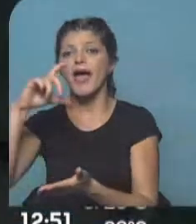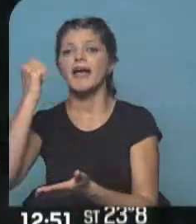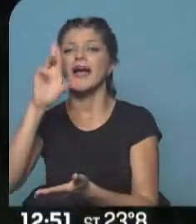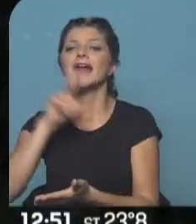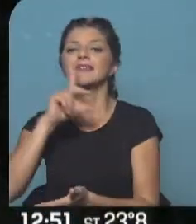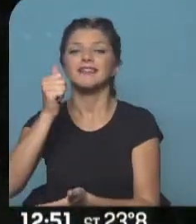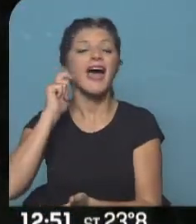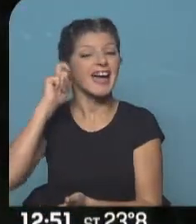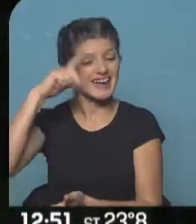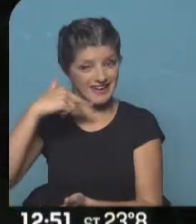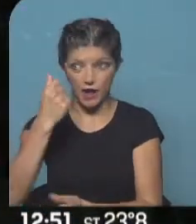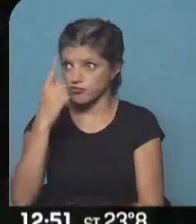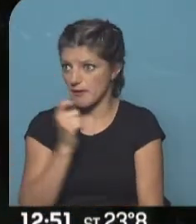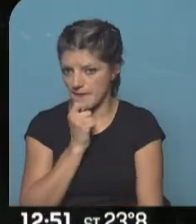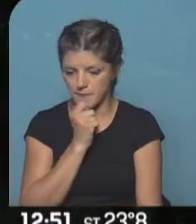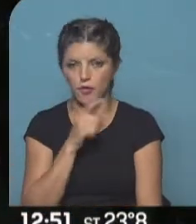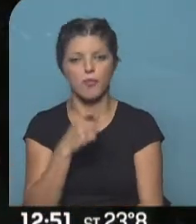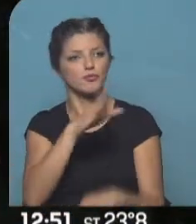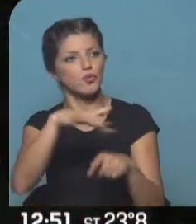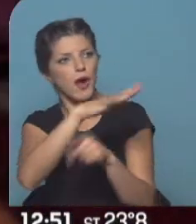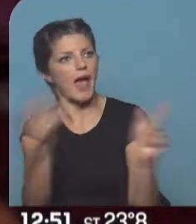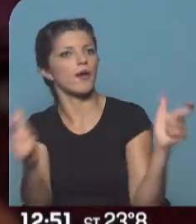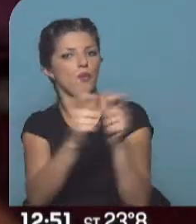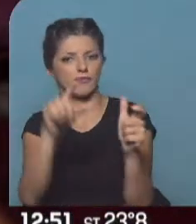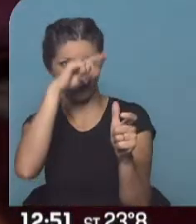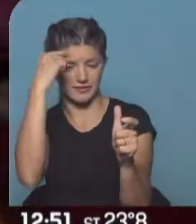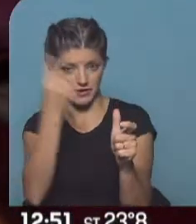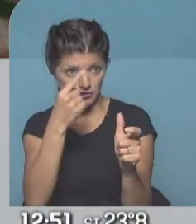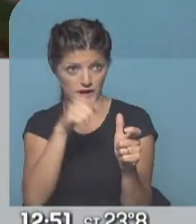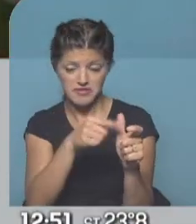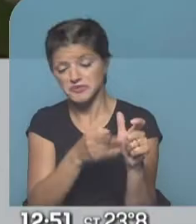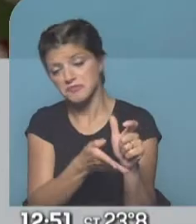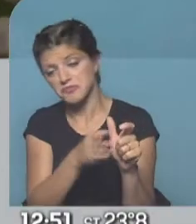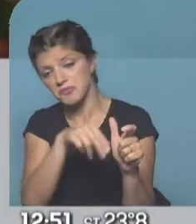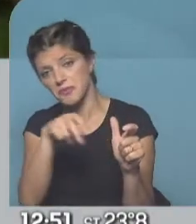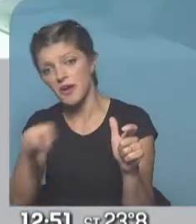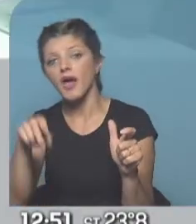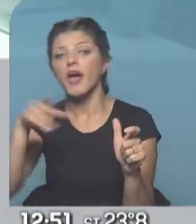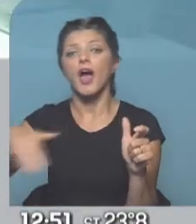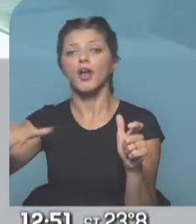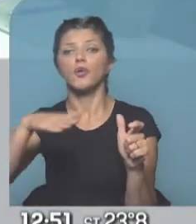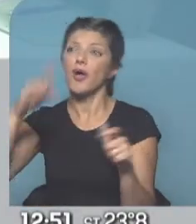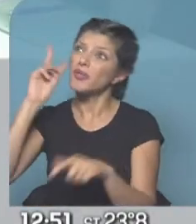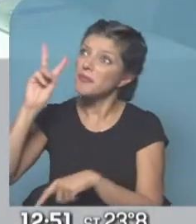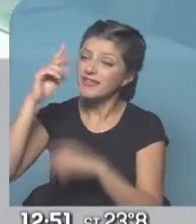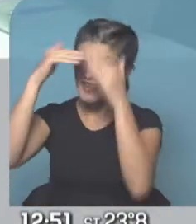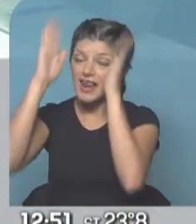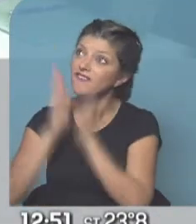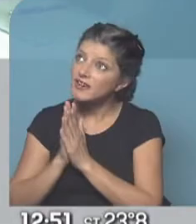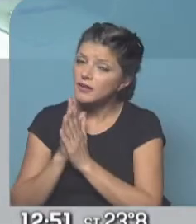lado, puro encuentro internacional, sale de ahí de Cartagena, va donde está la Virgen de Cartagena,